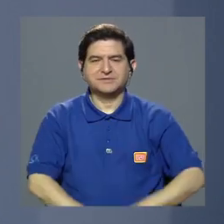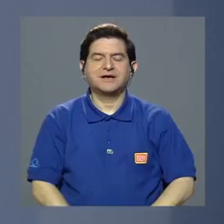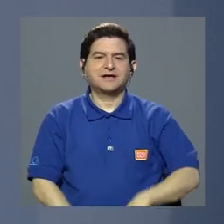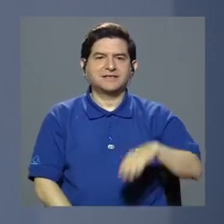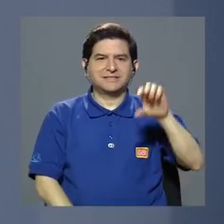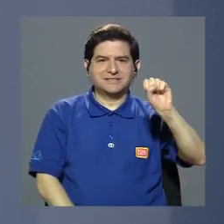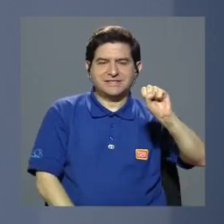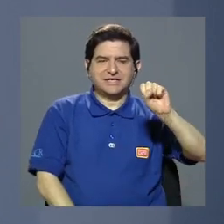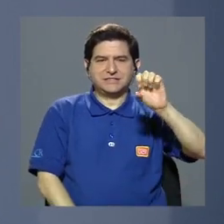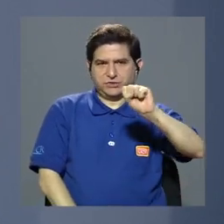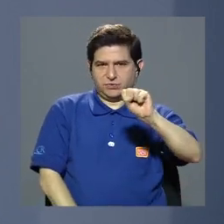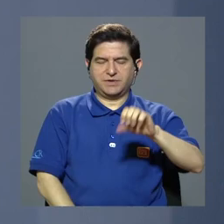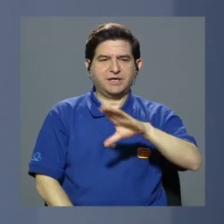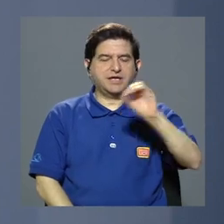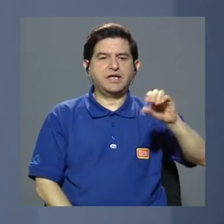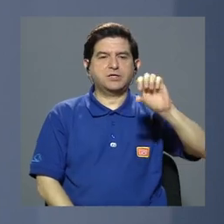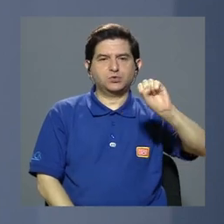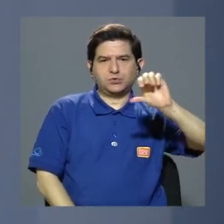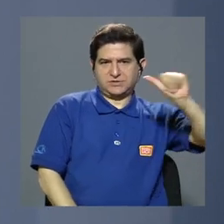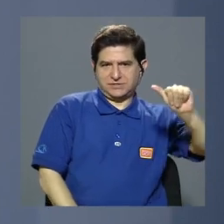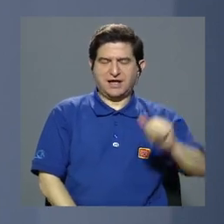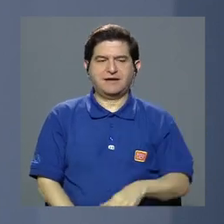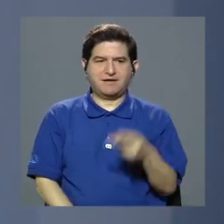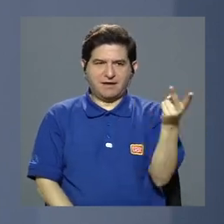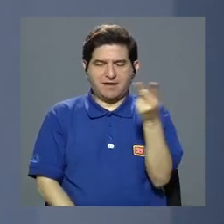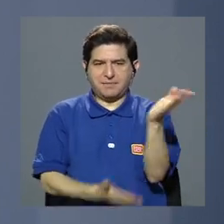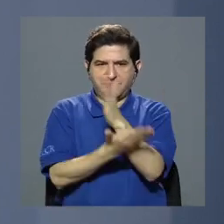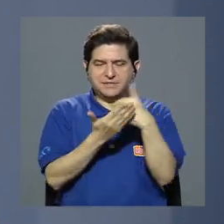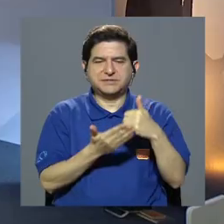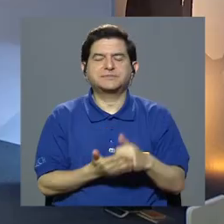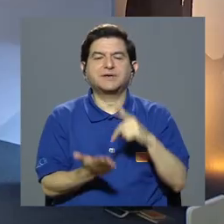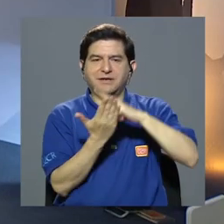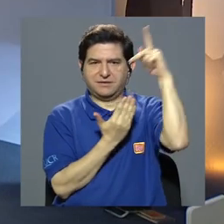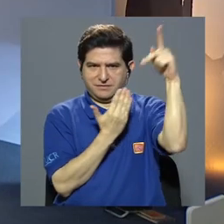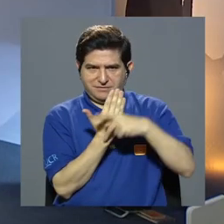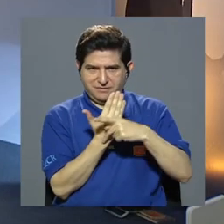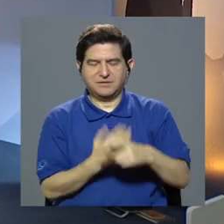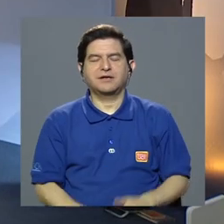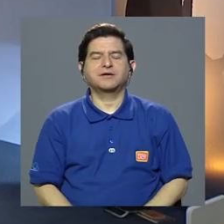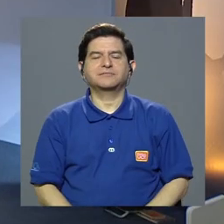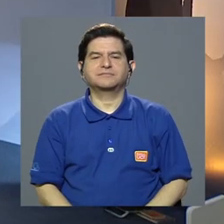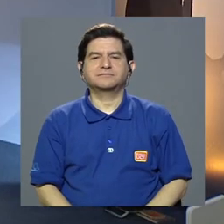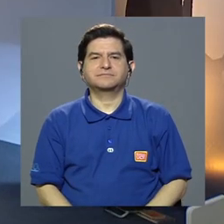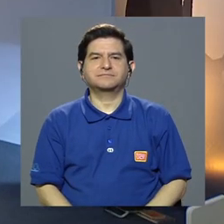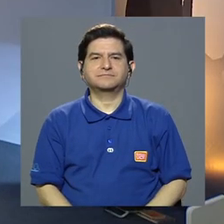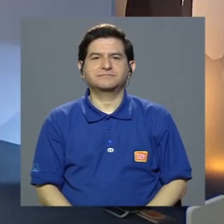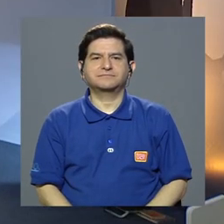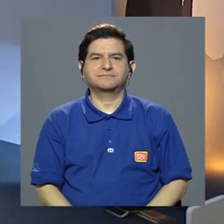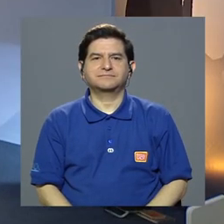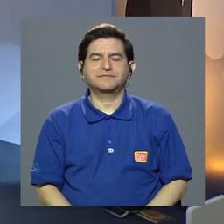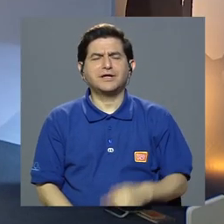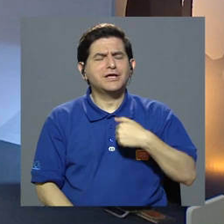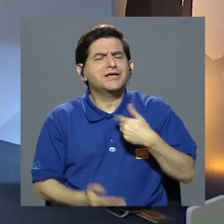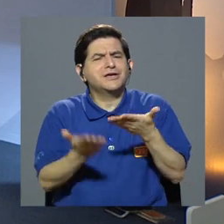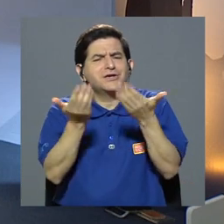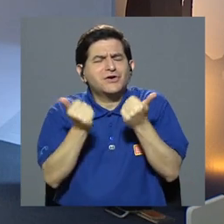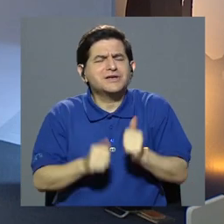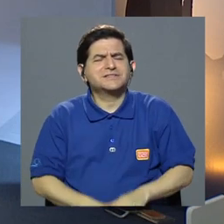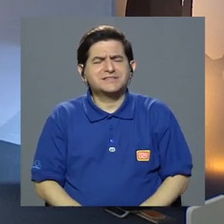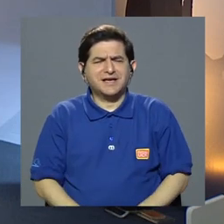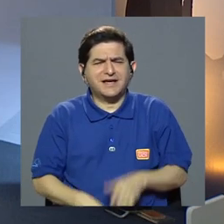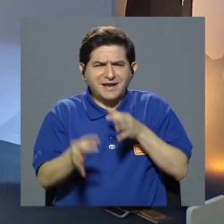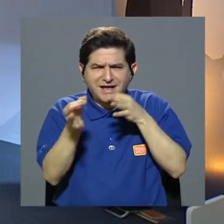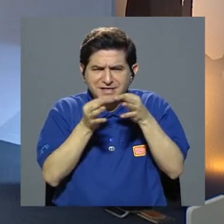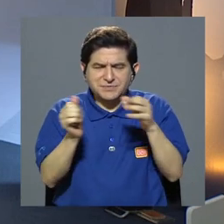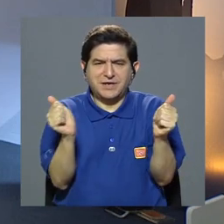de hoy salsa futbolín esquí y susan aguilera que ellos son parte de esta producción y casualmente me